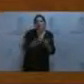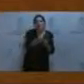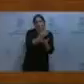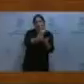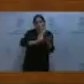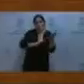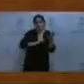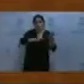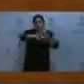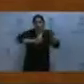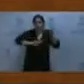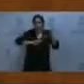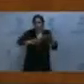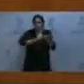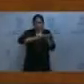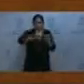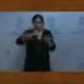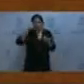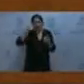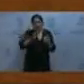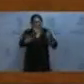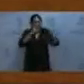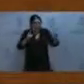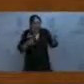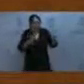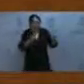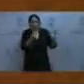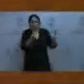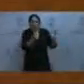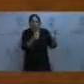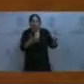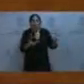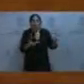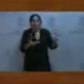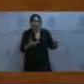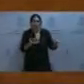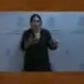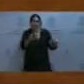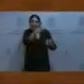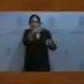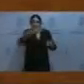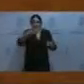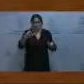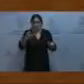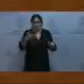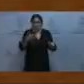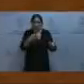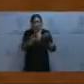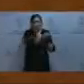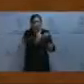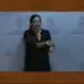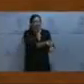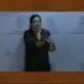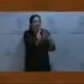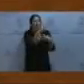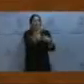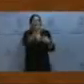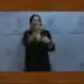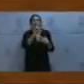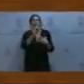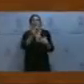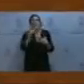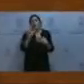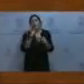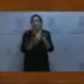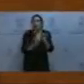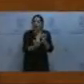para saber lo que nos costaba al año esas 3 plantas. Ustedes me mandan parcialmente solo lo que se firmó a partir de julio de 2014, que es cuando